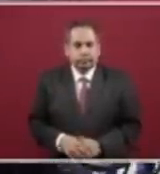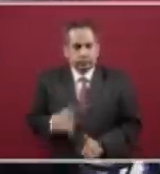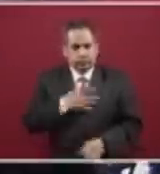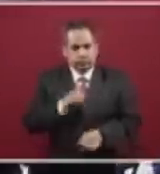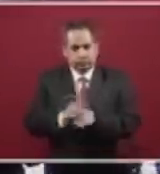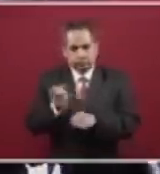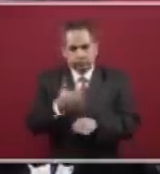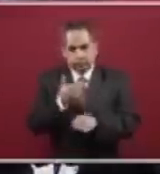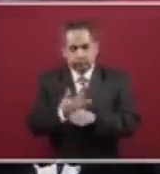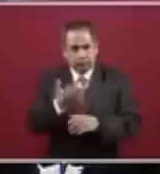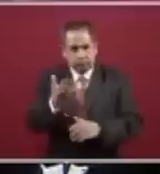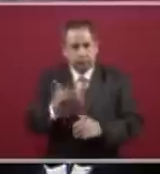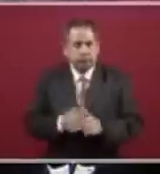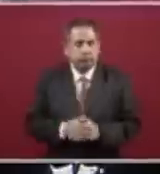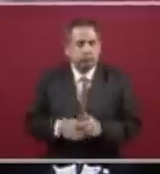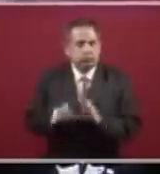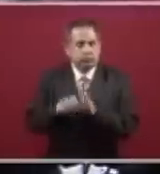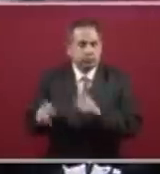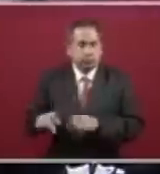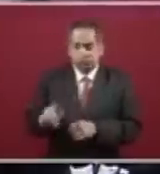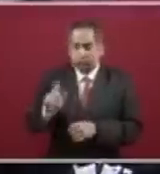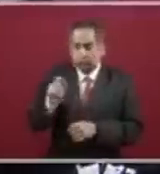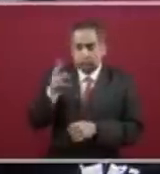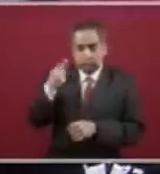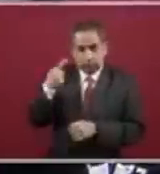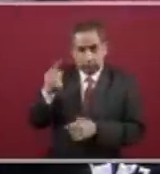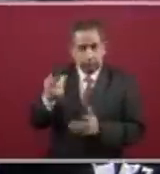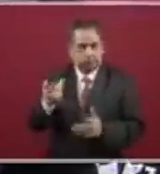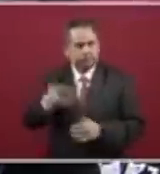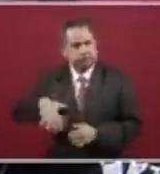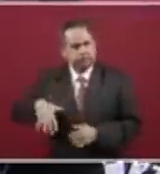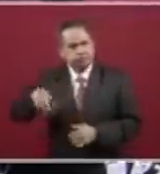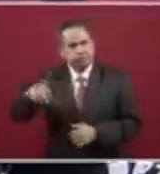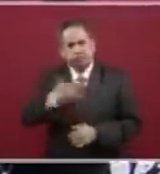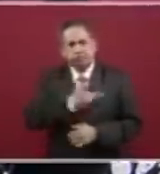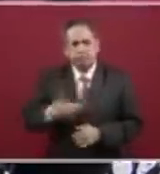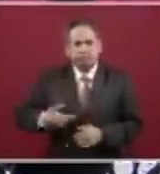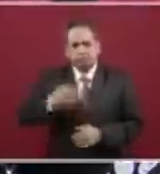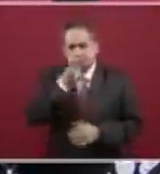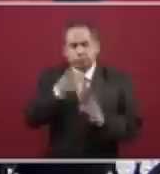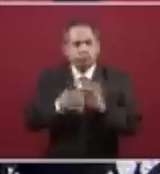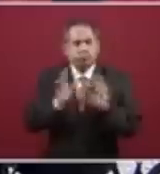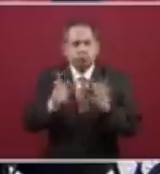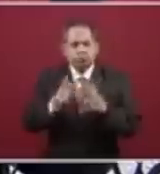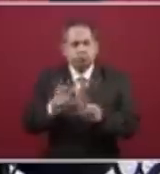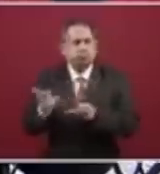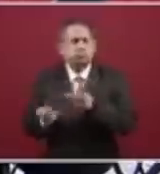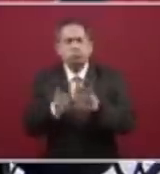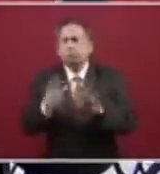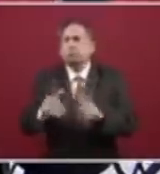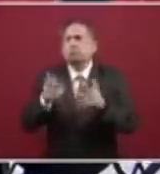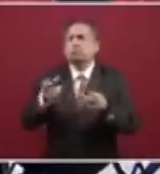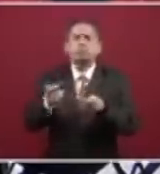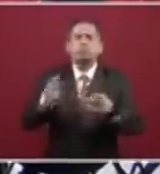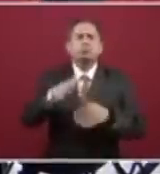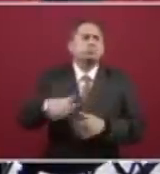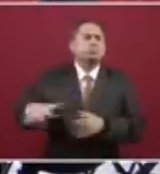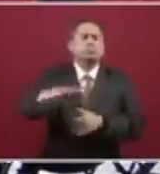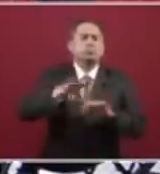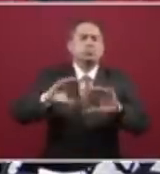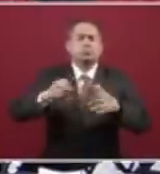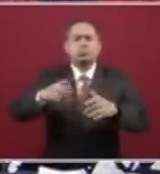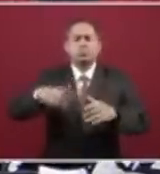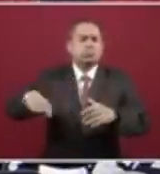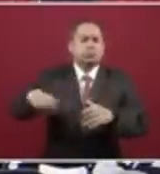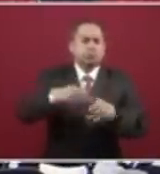secretario de una mente es del periódico 24 horas hace un momento el presidente dijo que ya se realizó la consulta con las comunidades que